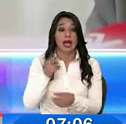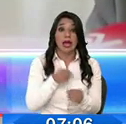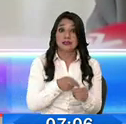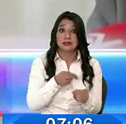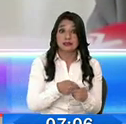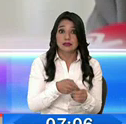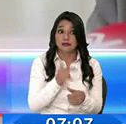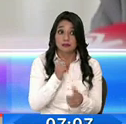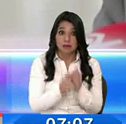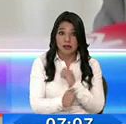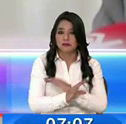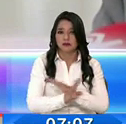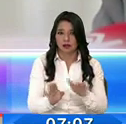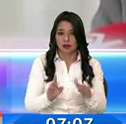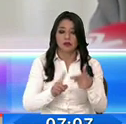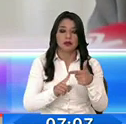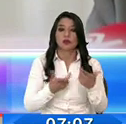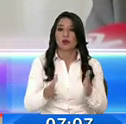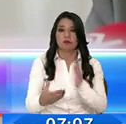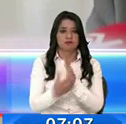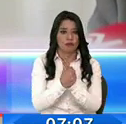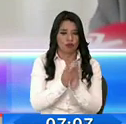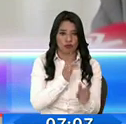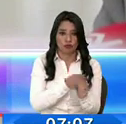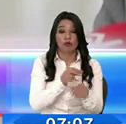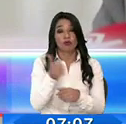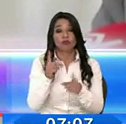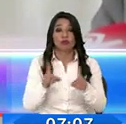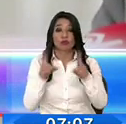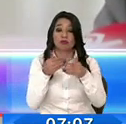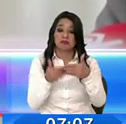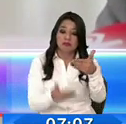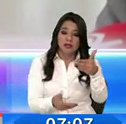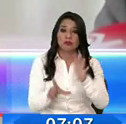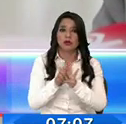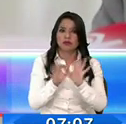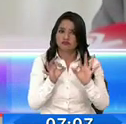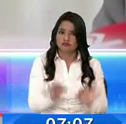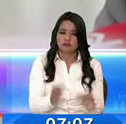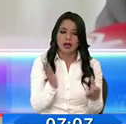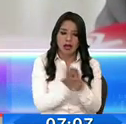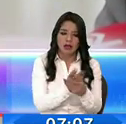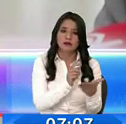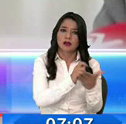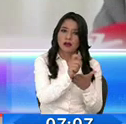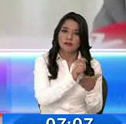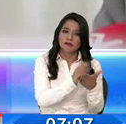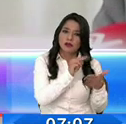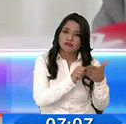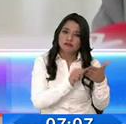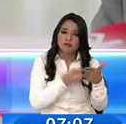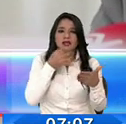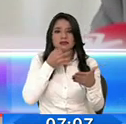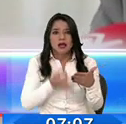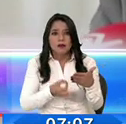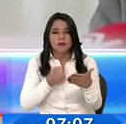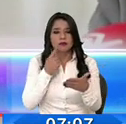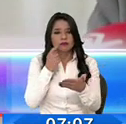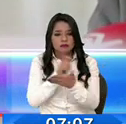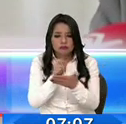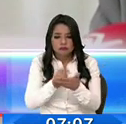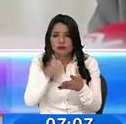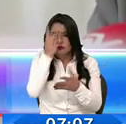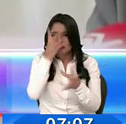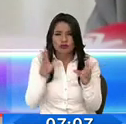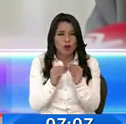aprobado el módulo aparte de eso no existe ningún otro documento legal acta de calificaciones no existen exámenes no existe ninguna